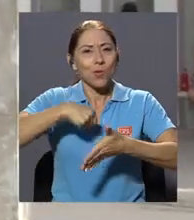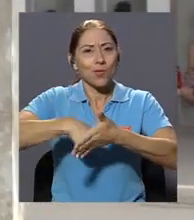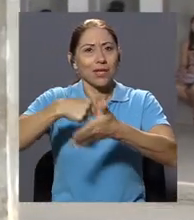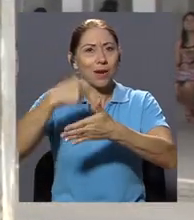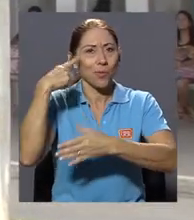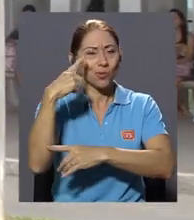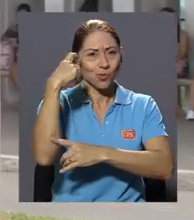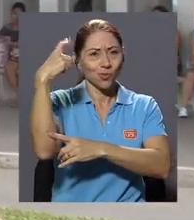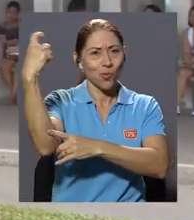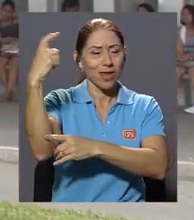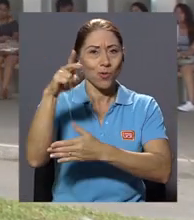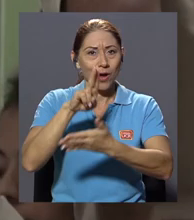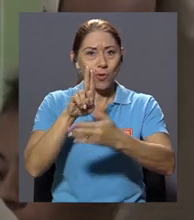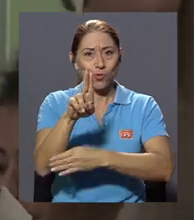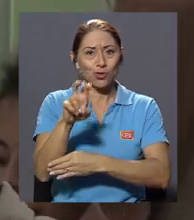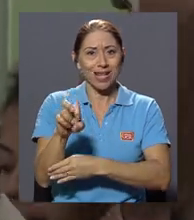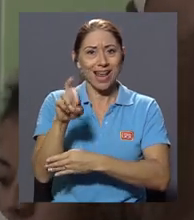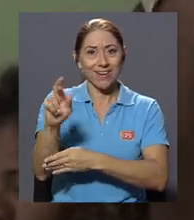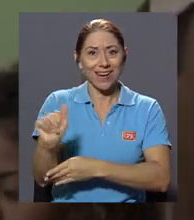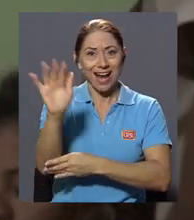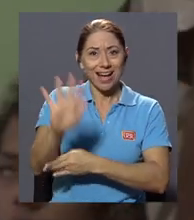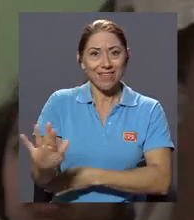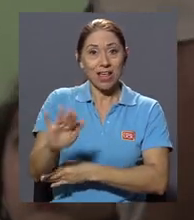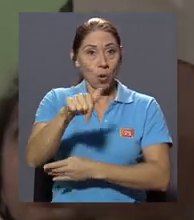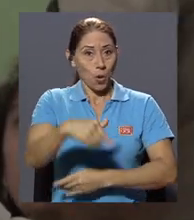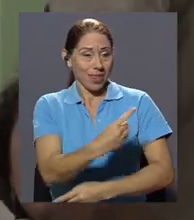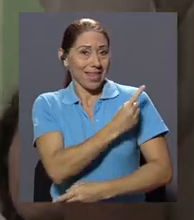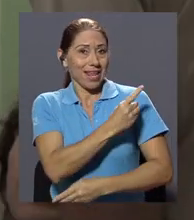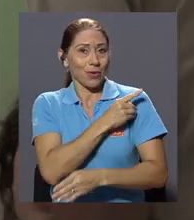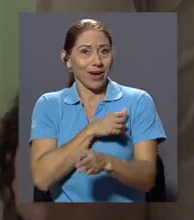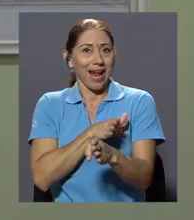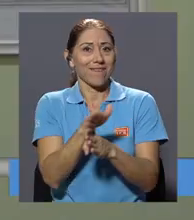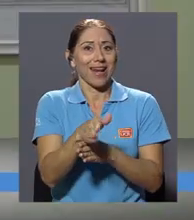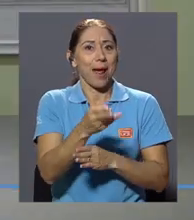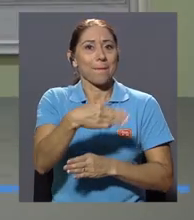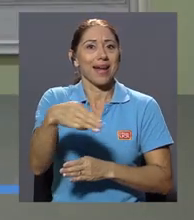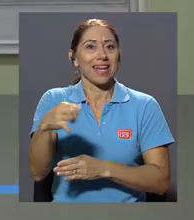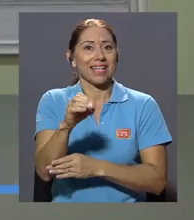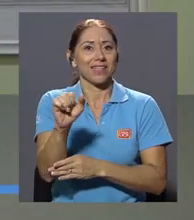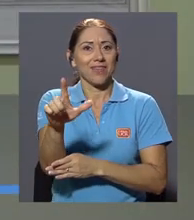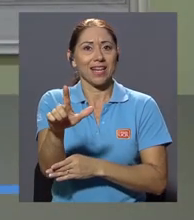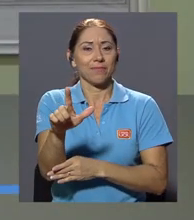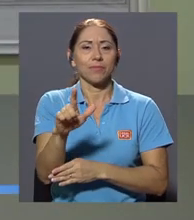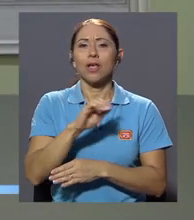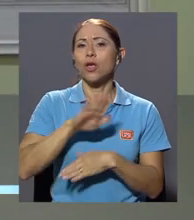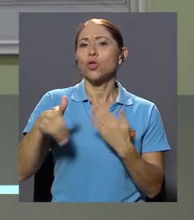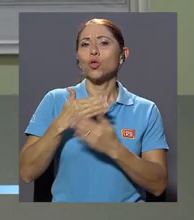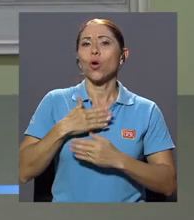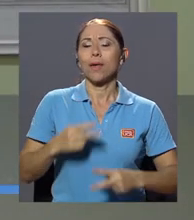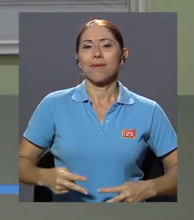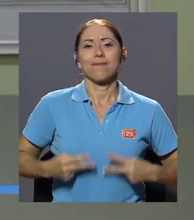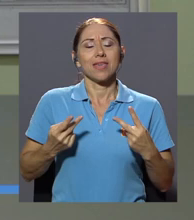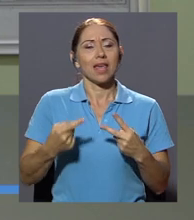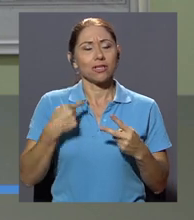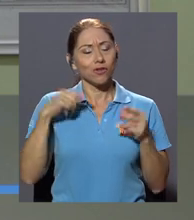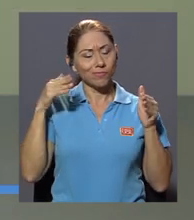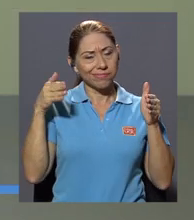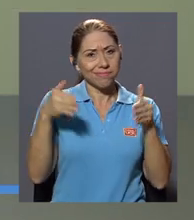de la Universidad de Costa Rica, donde hoy es el director de la carrera Marina Civil. Yo aposté toda mi vida por esta